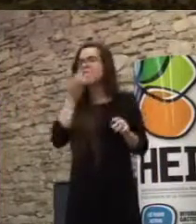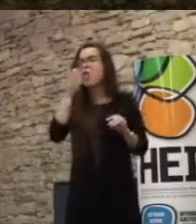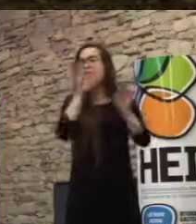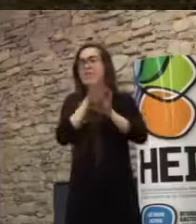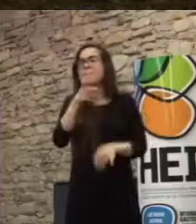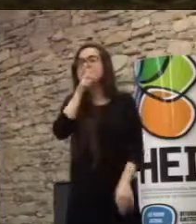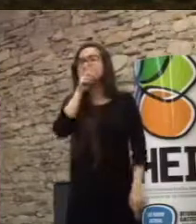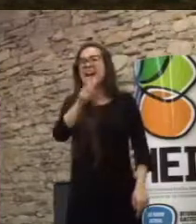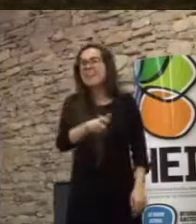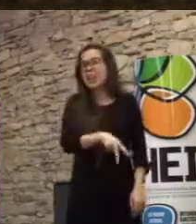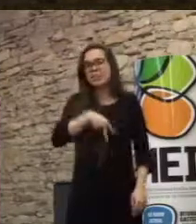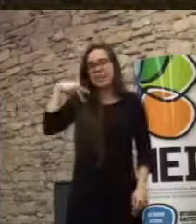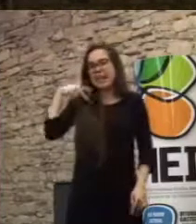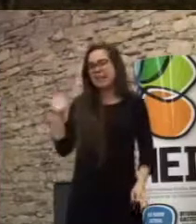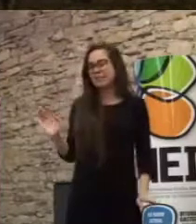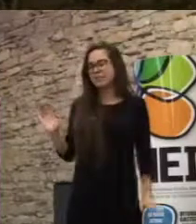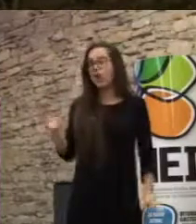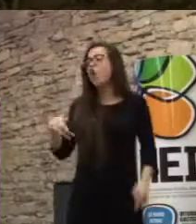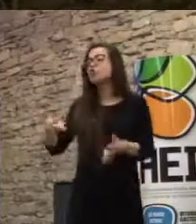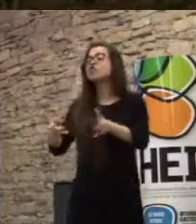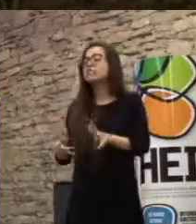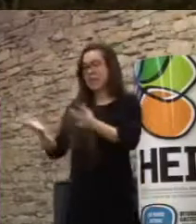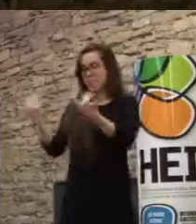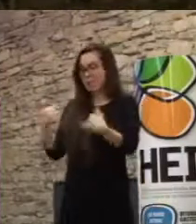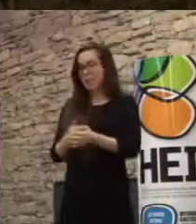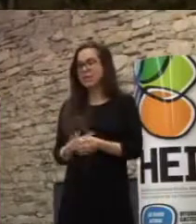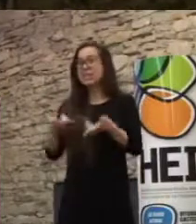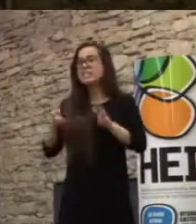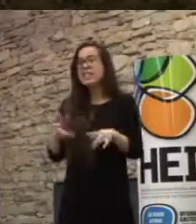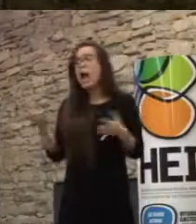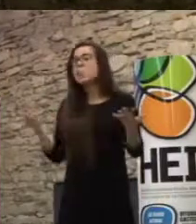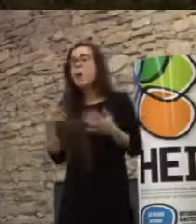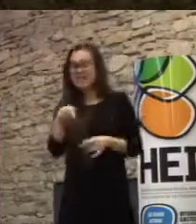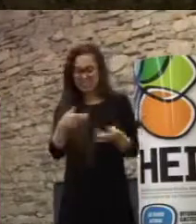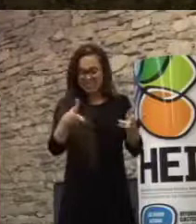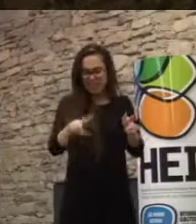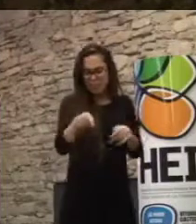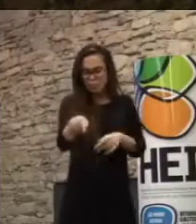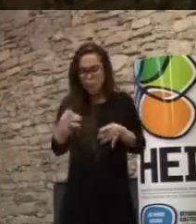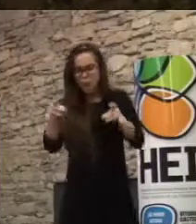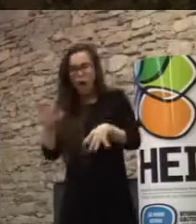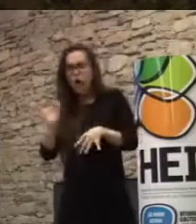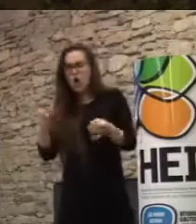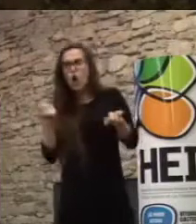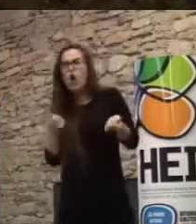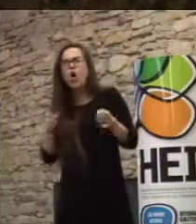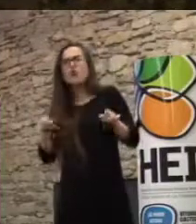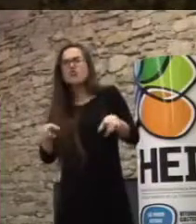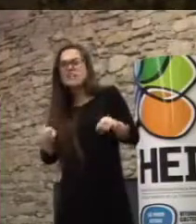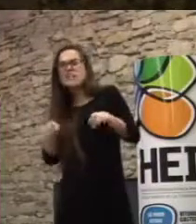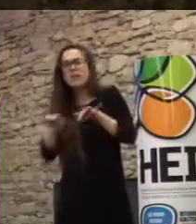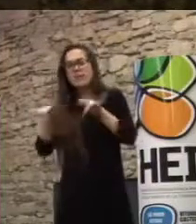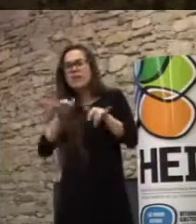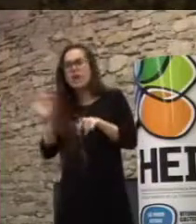si ya es un globalizador terminar si ya que si ya quieres quieres una silla como esta que es una silla de oficina que es una silla de ruedas terapéutica